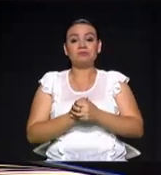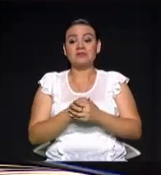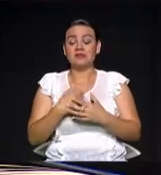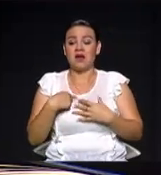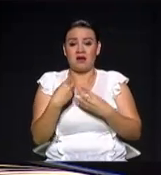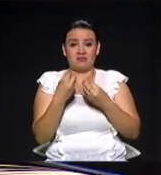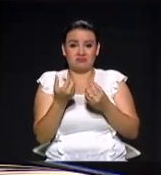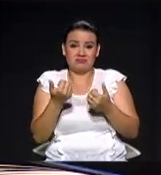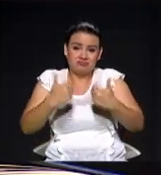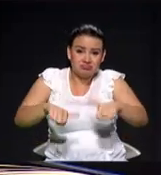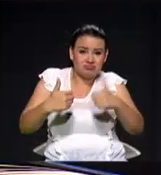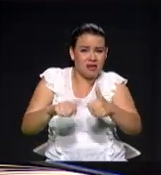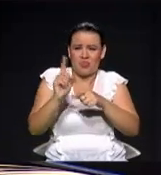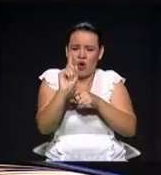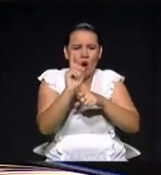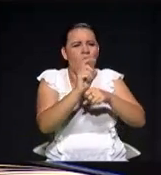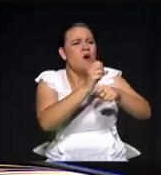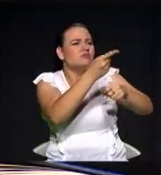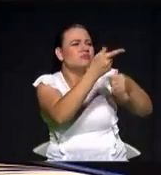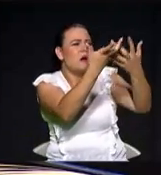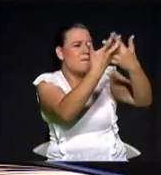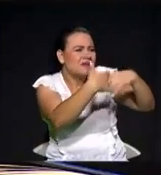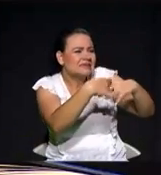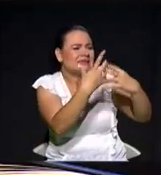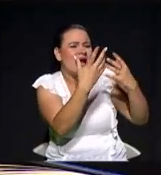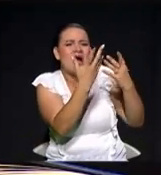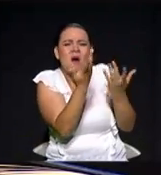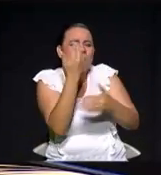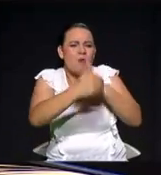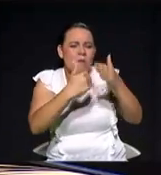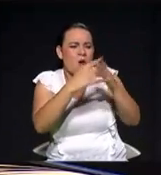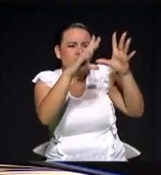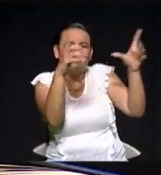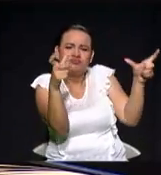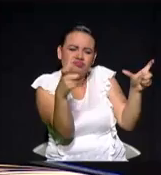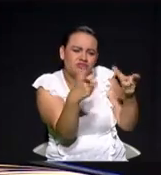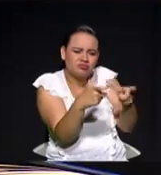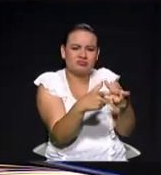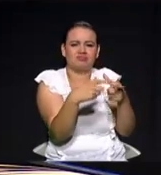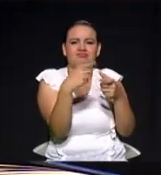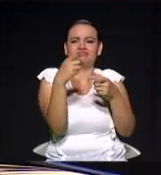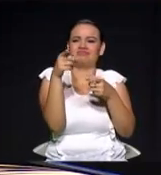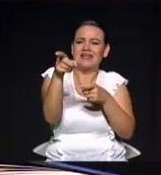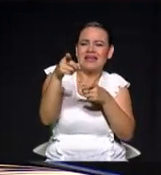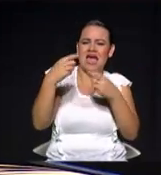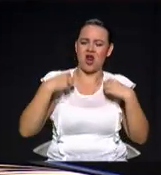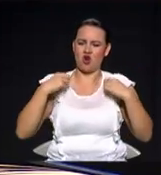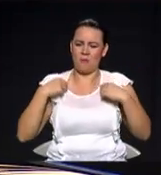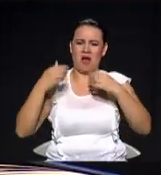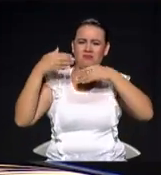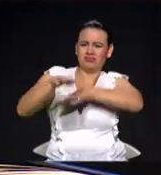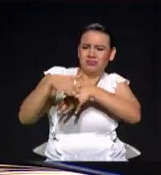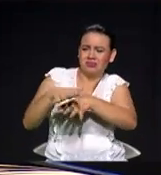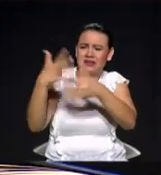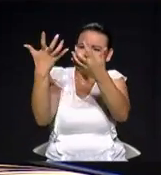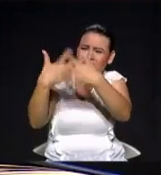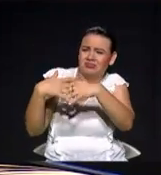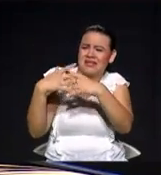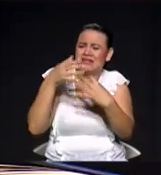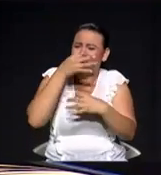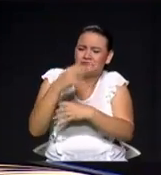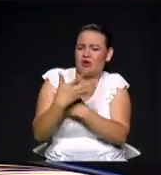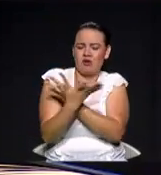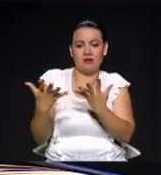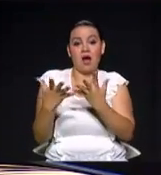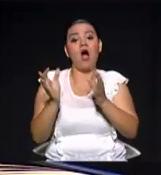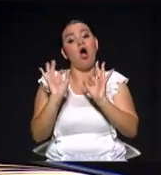textiles de ropas de modas también de la capacidad de entender desde trabajos desplazamientos y